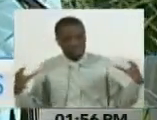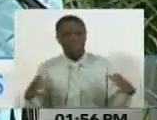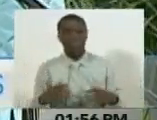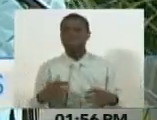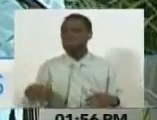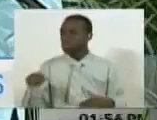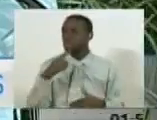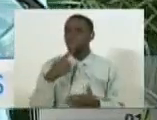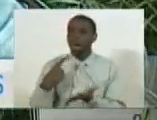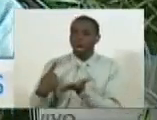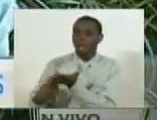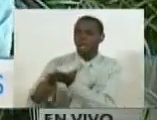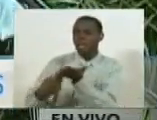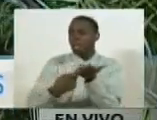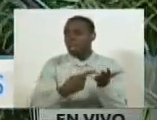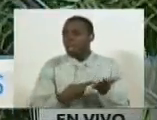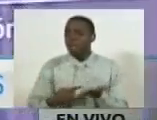Elías.